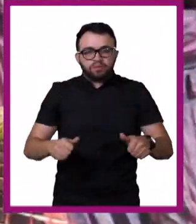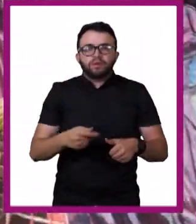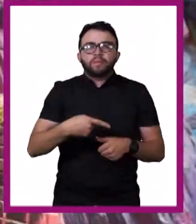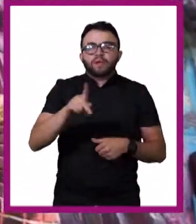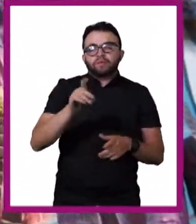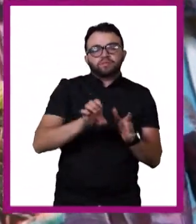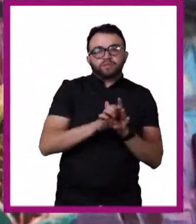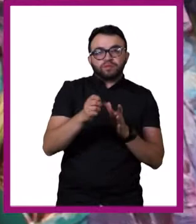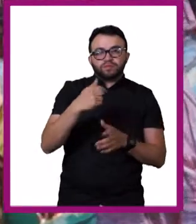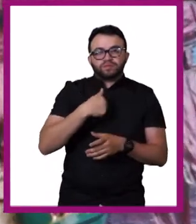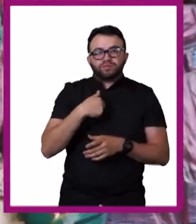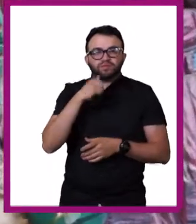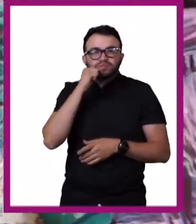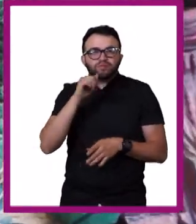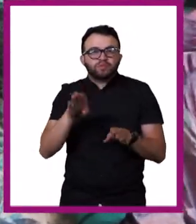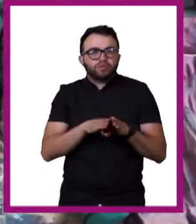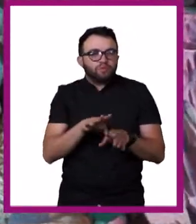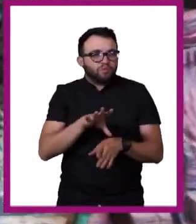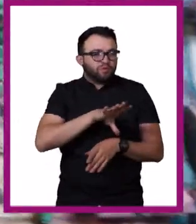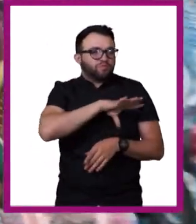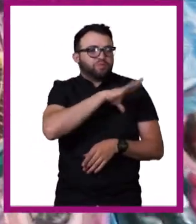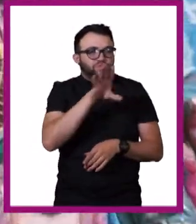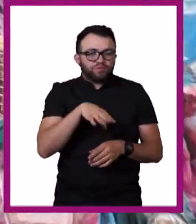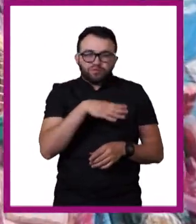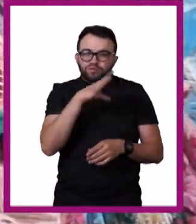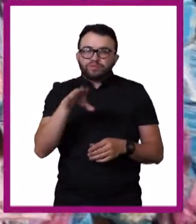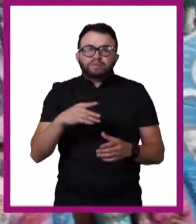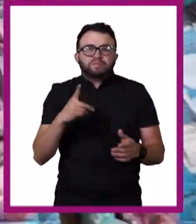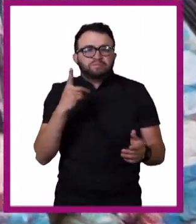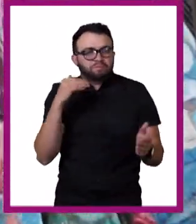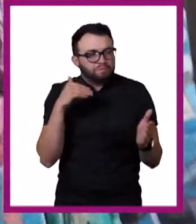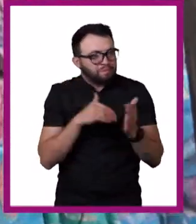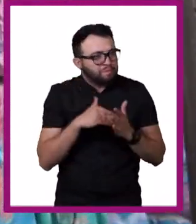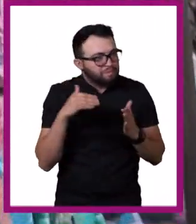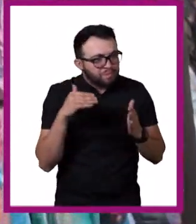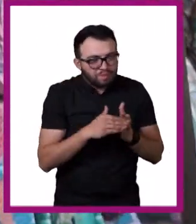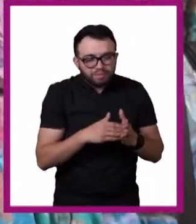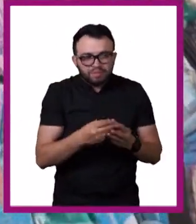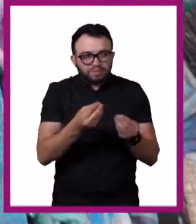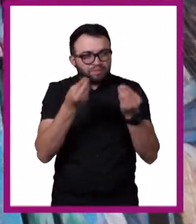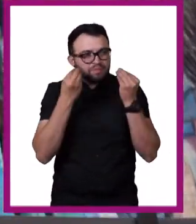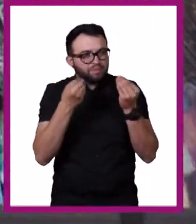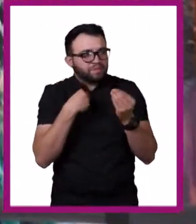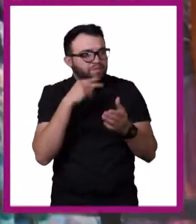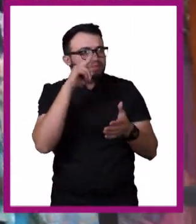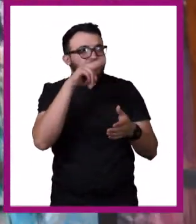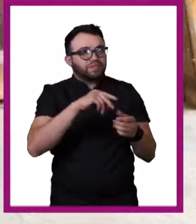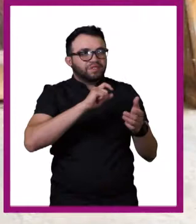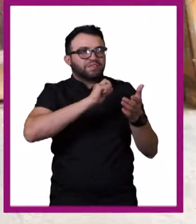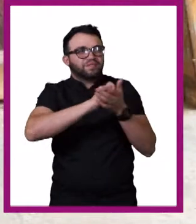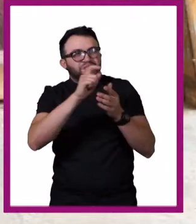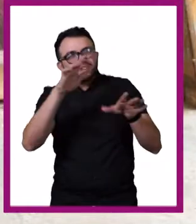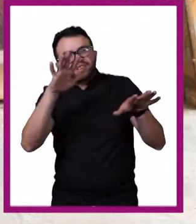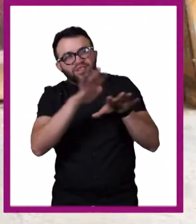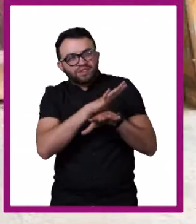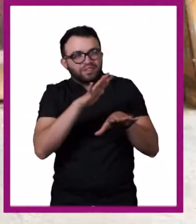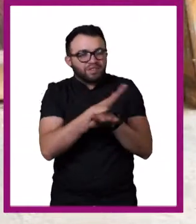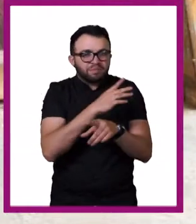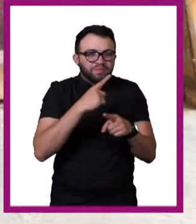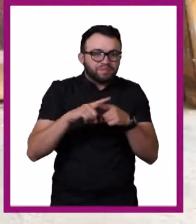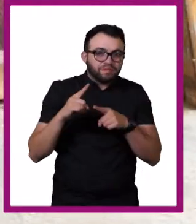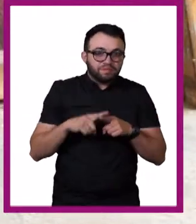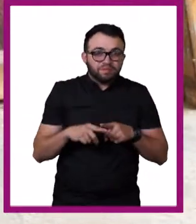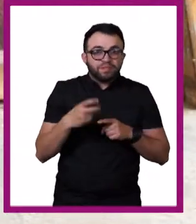siempre estoy buscando como 1000 soluciones, este trabajo creativo, afortunadamente, de lo que se trata es